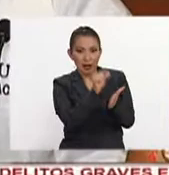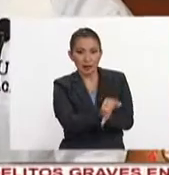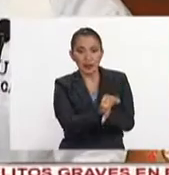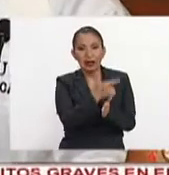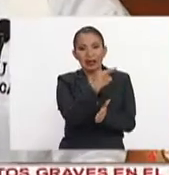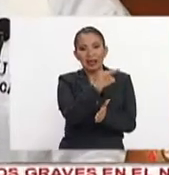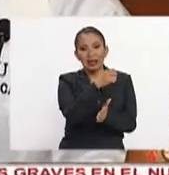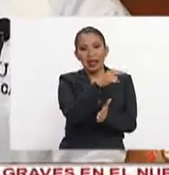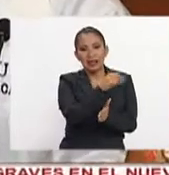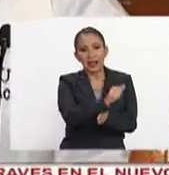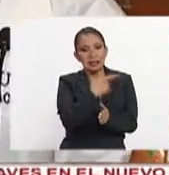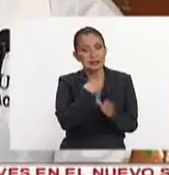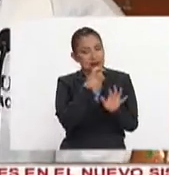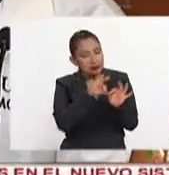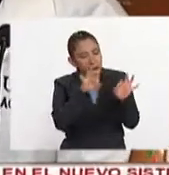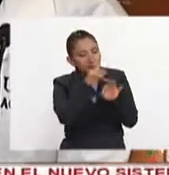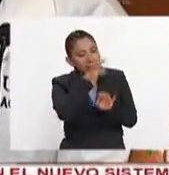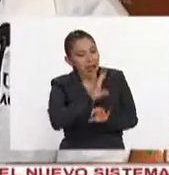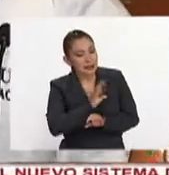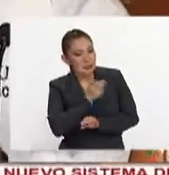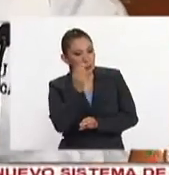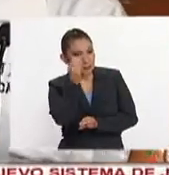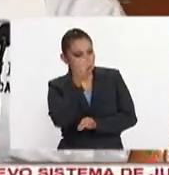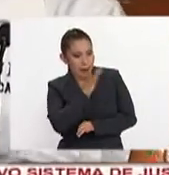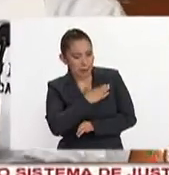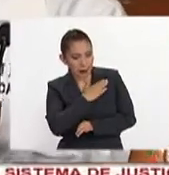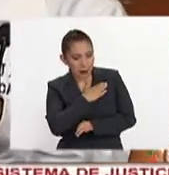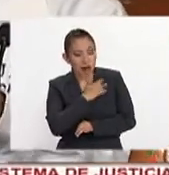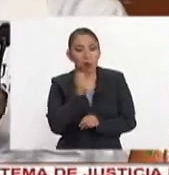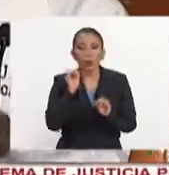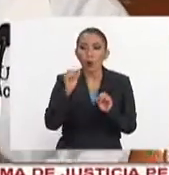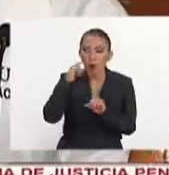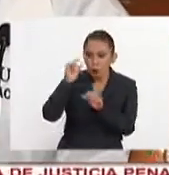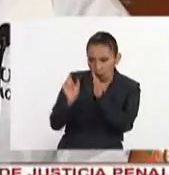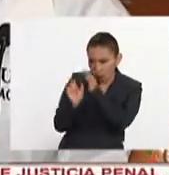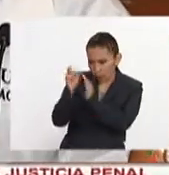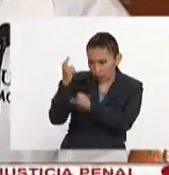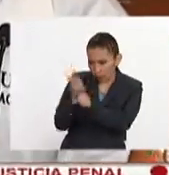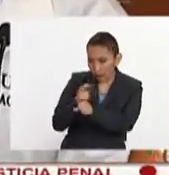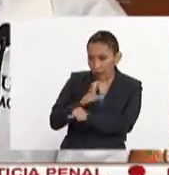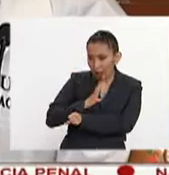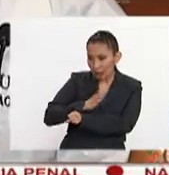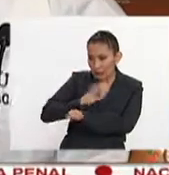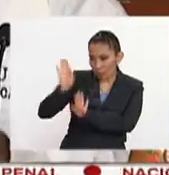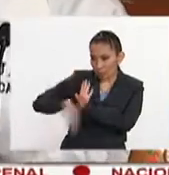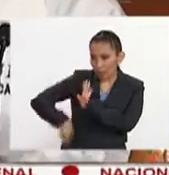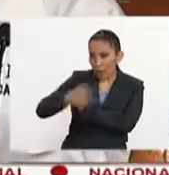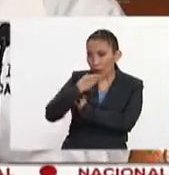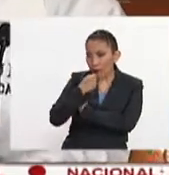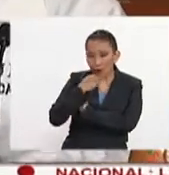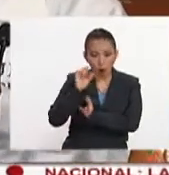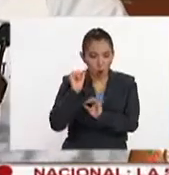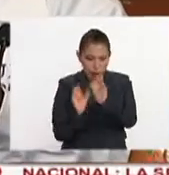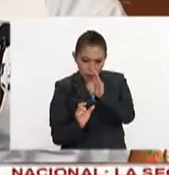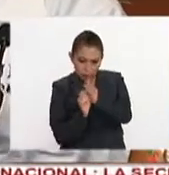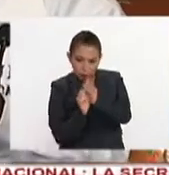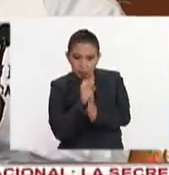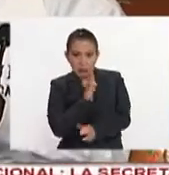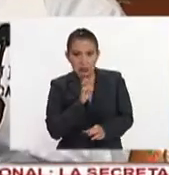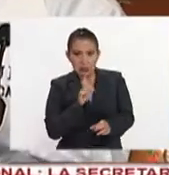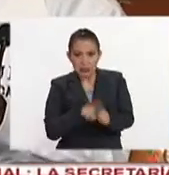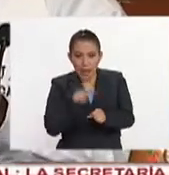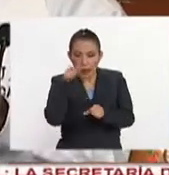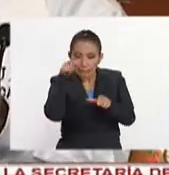genes importantes para el cáncer de mama, o un cartucho que identifique genes para cáncer de próstata, o un cartucho